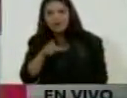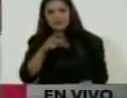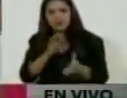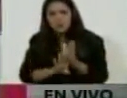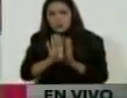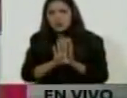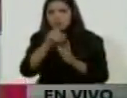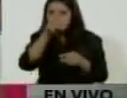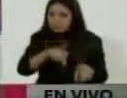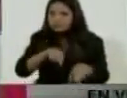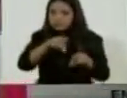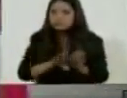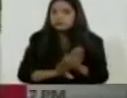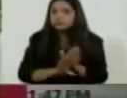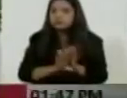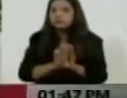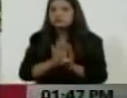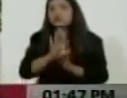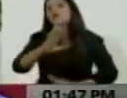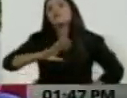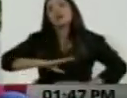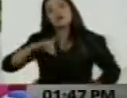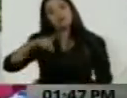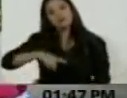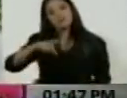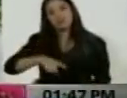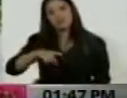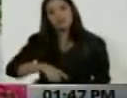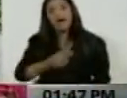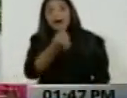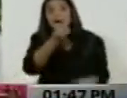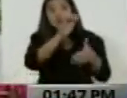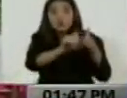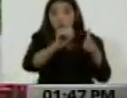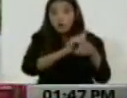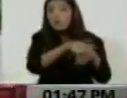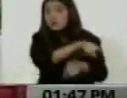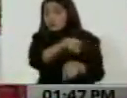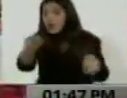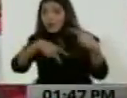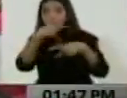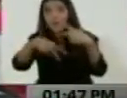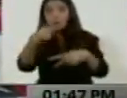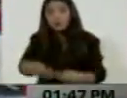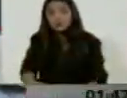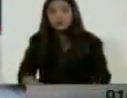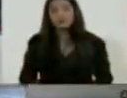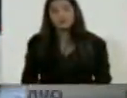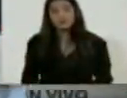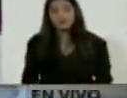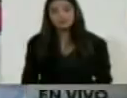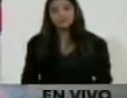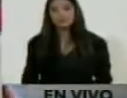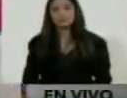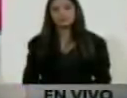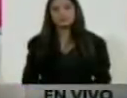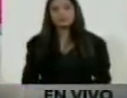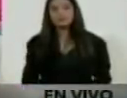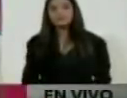pariendo para satisfacer las necesidades. Cada dólar que ustedes producen, compañeros, compañeras, hermanos y